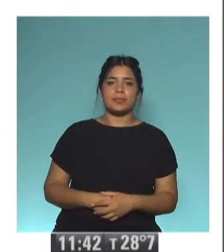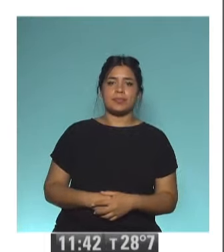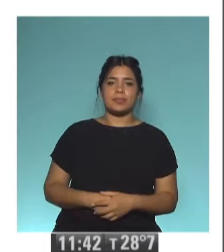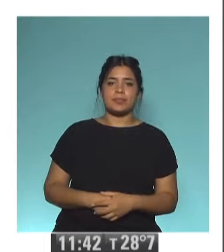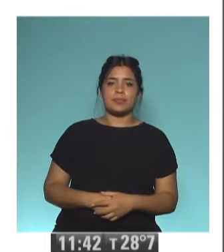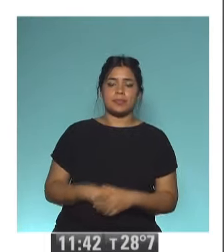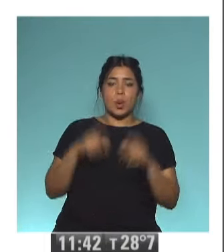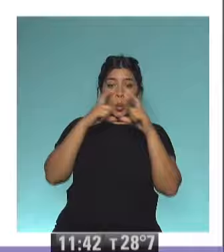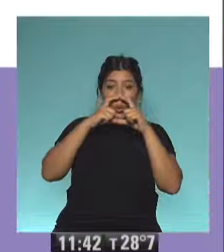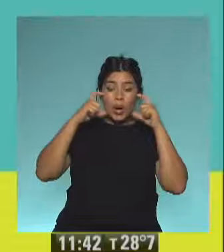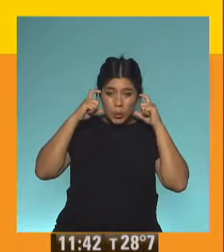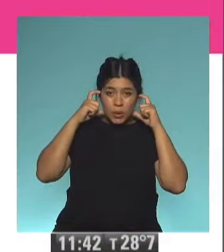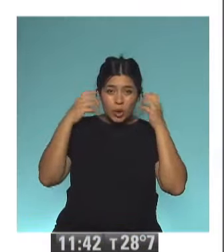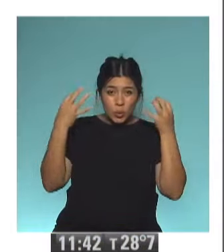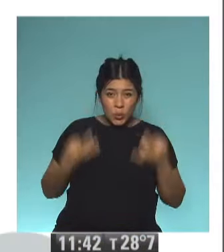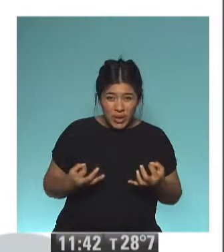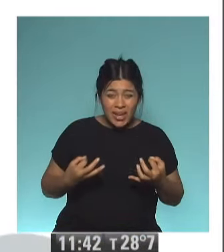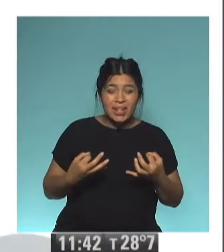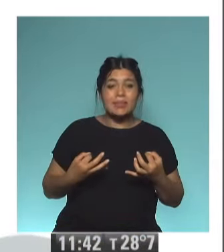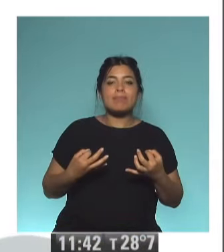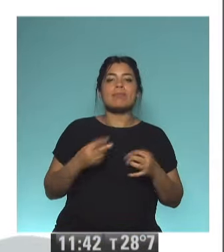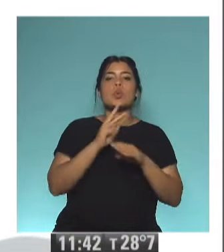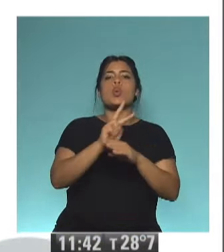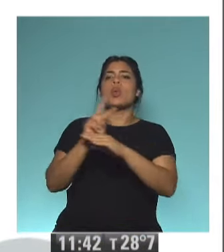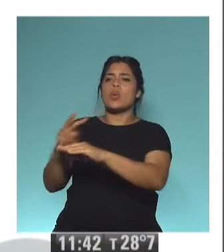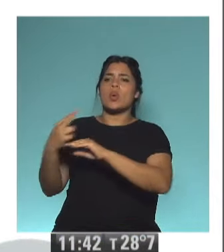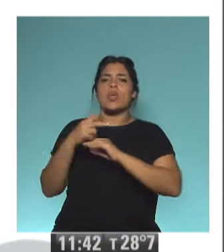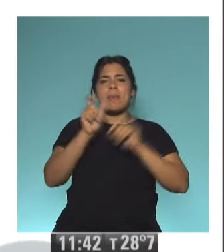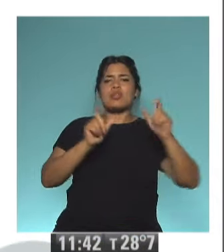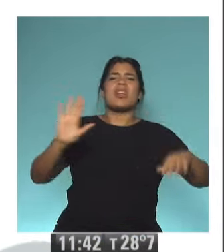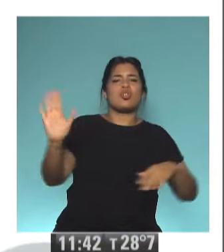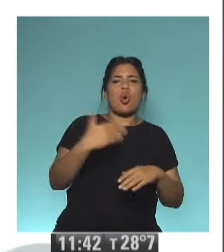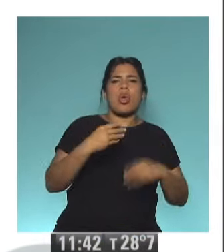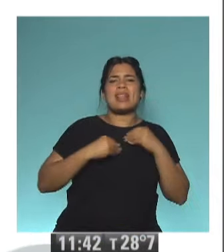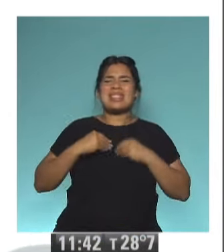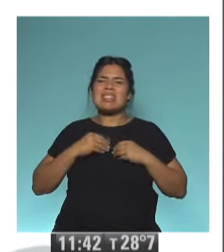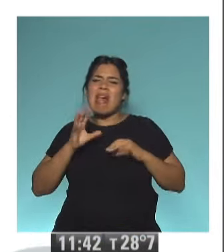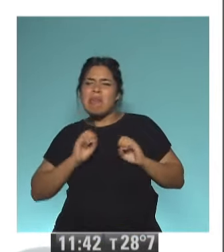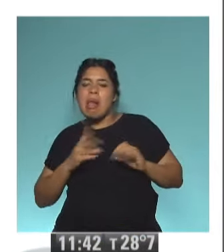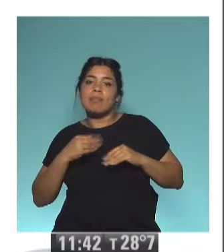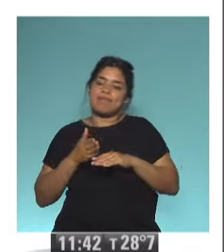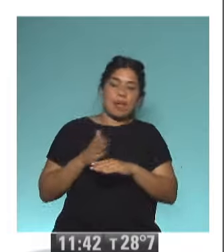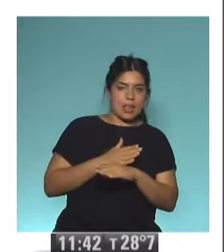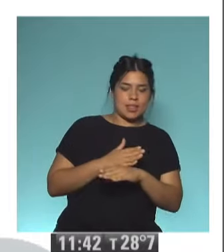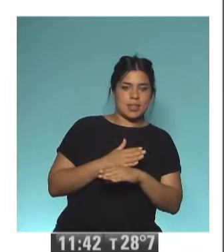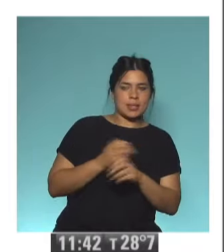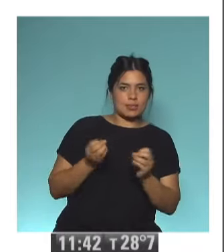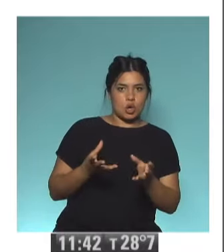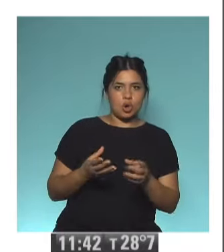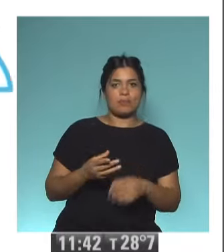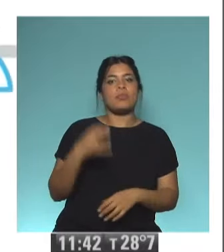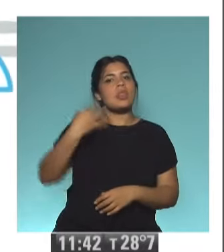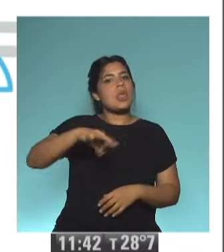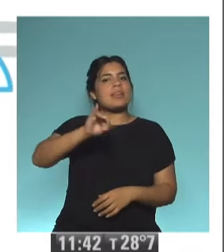El uso de barbijo protege a otras personas justo antes de que inicien los síntomas. Su uso es obligatorio durante las